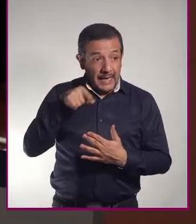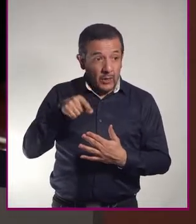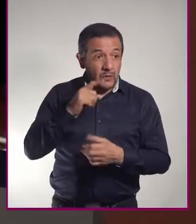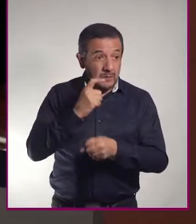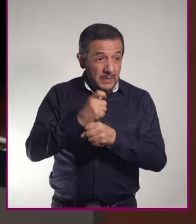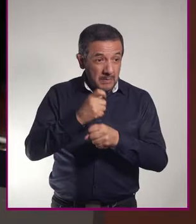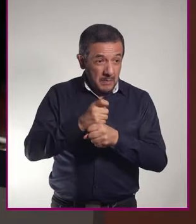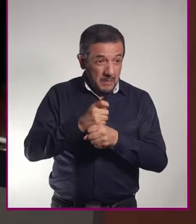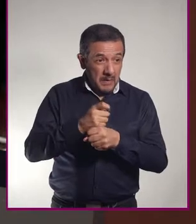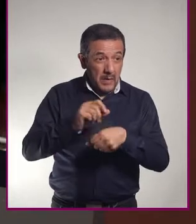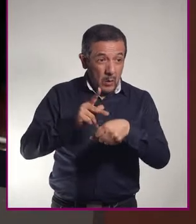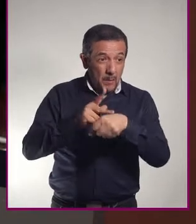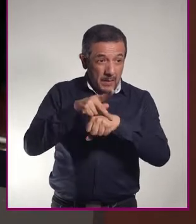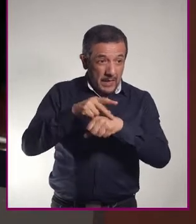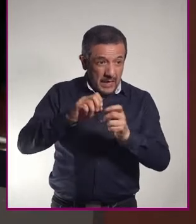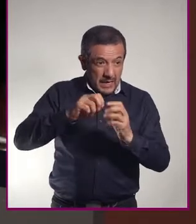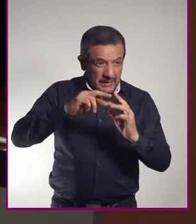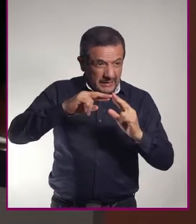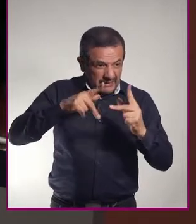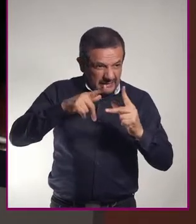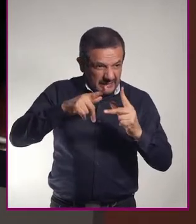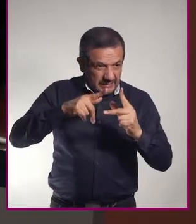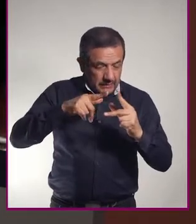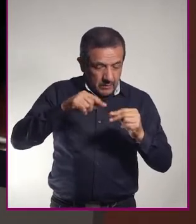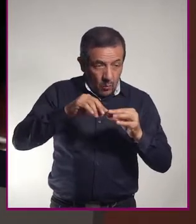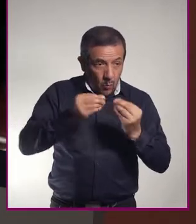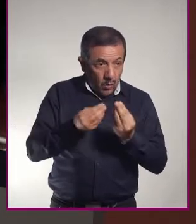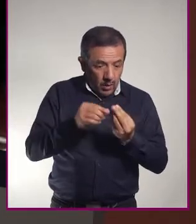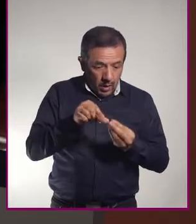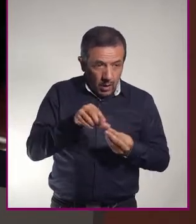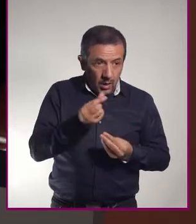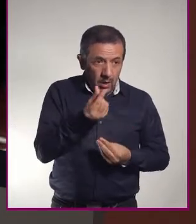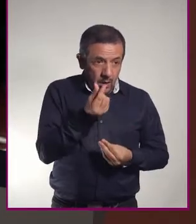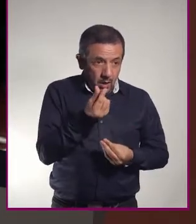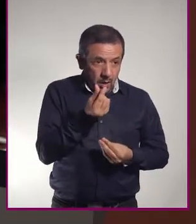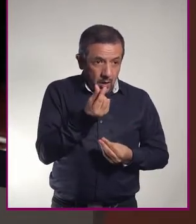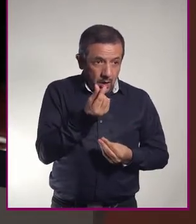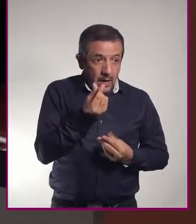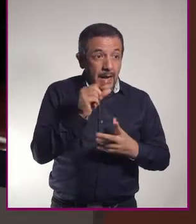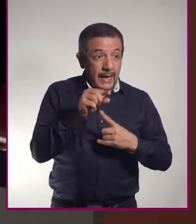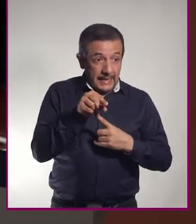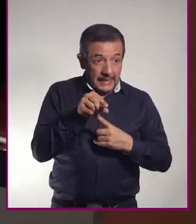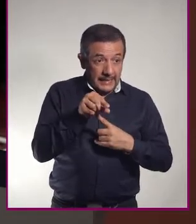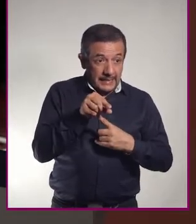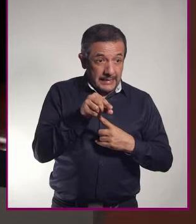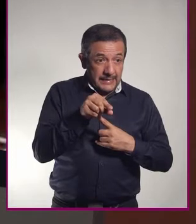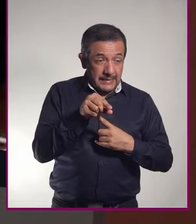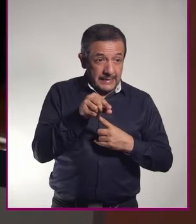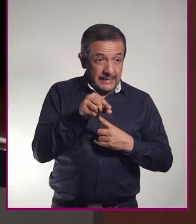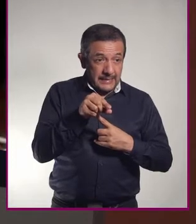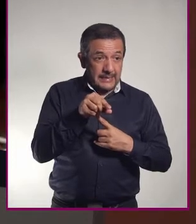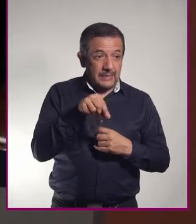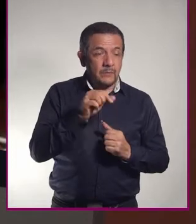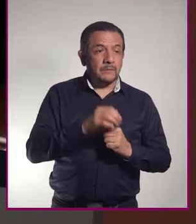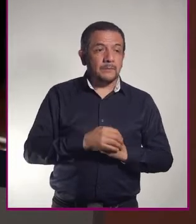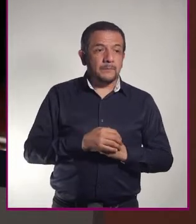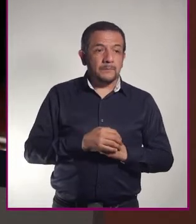la cascarilla del maíz, entonces se dieron cuenta que con la exposición a